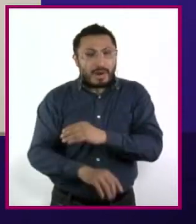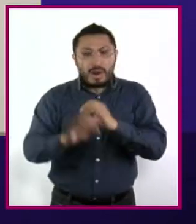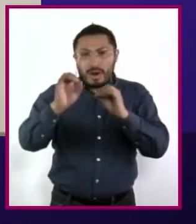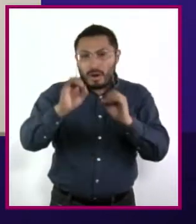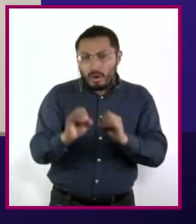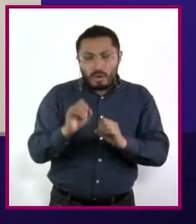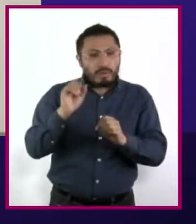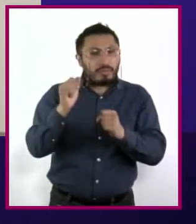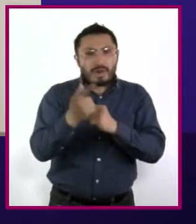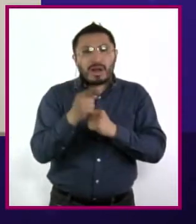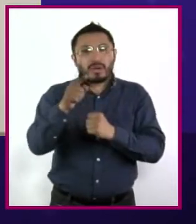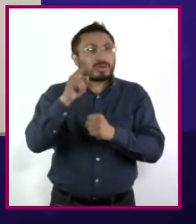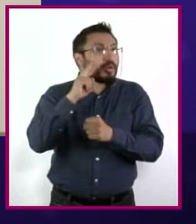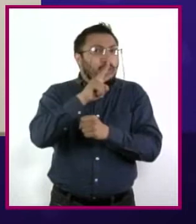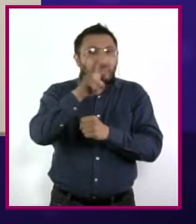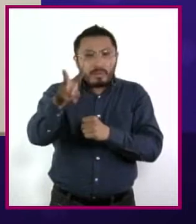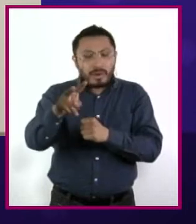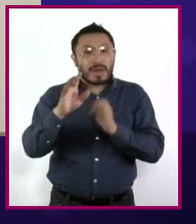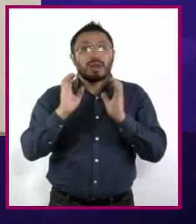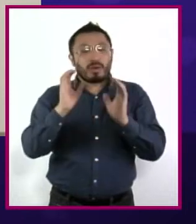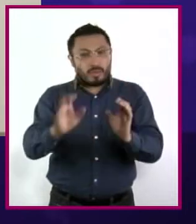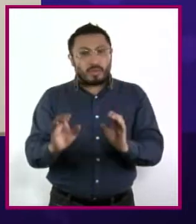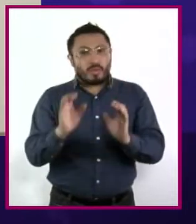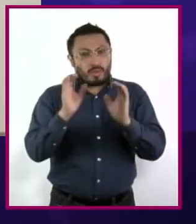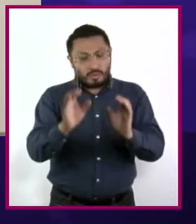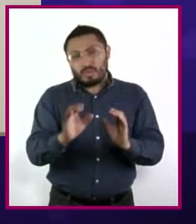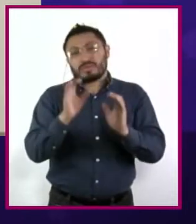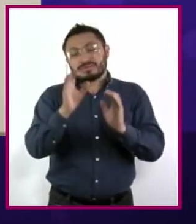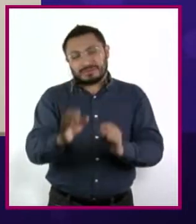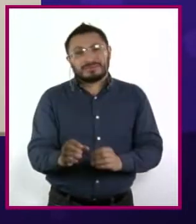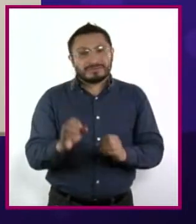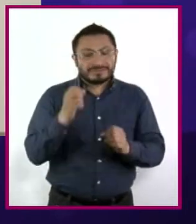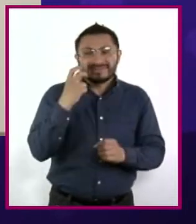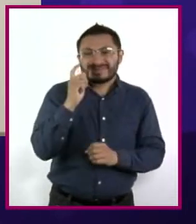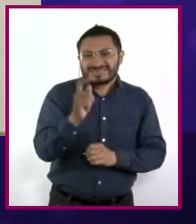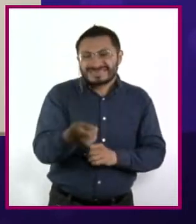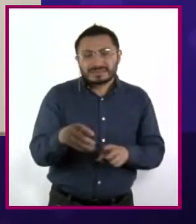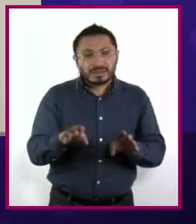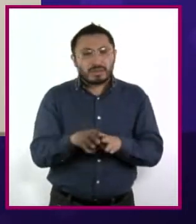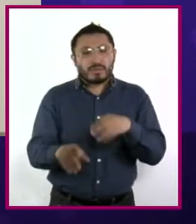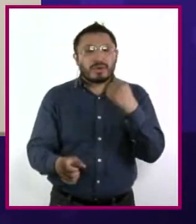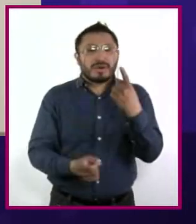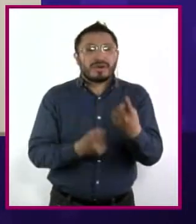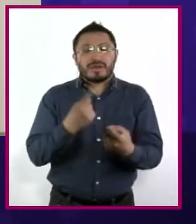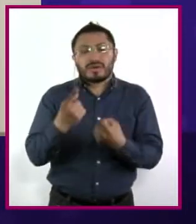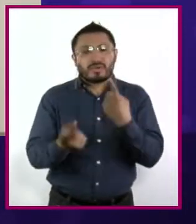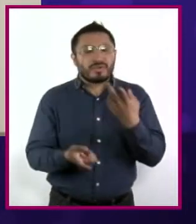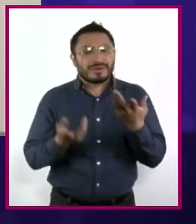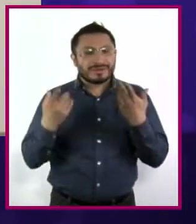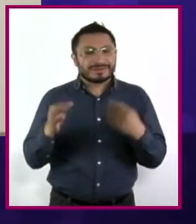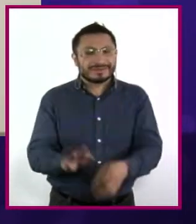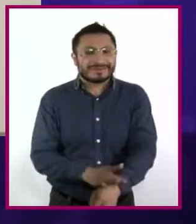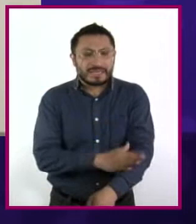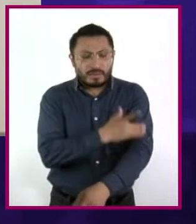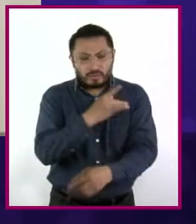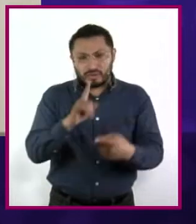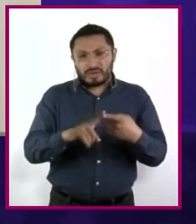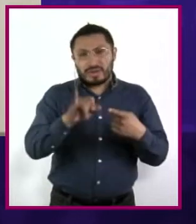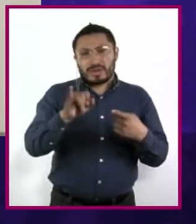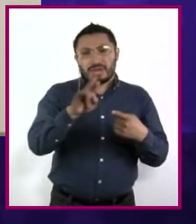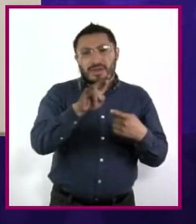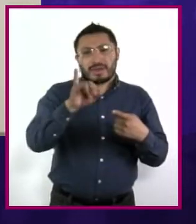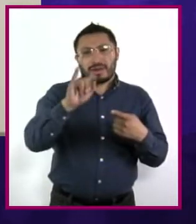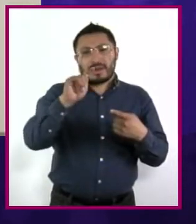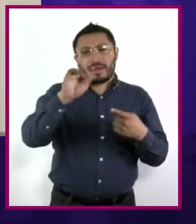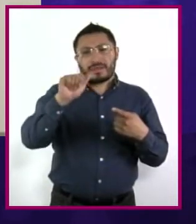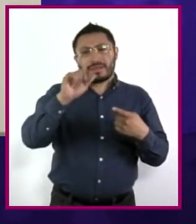estás observando esto. Podríamos decir que algunas de las emociones aflictivas puede ser la irritación,